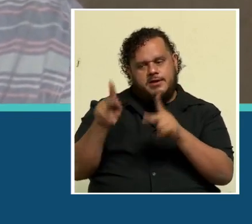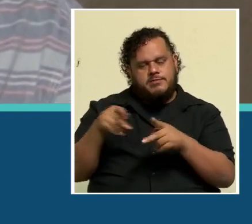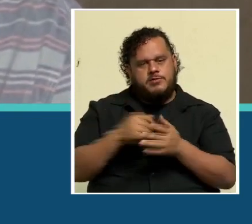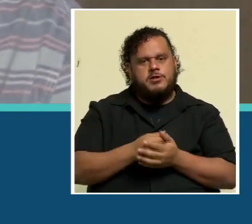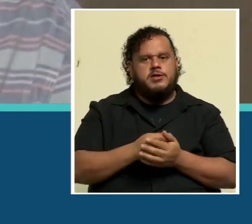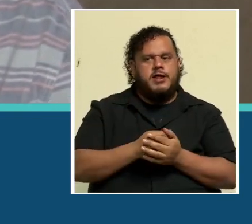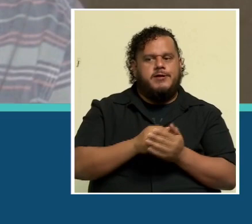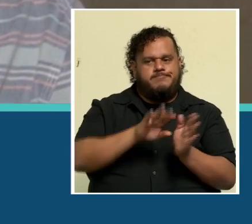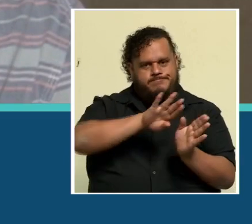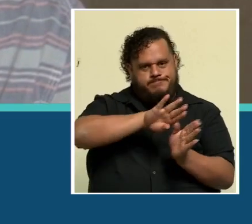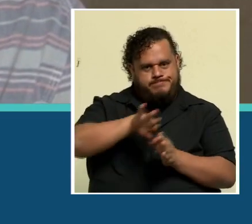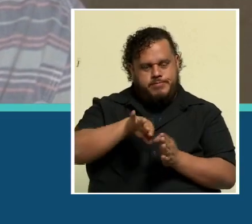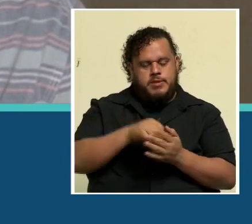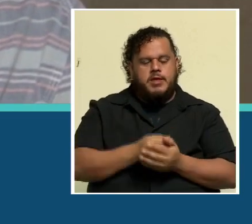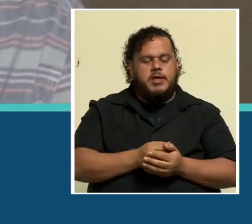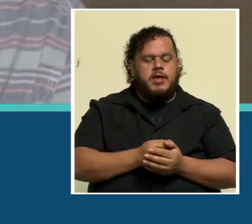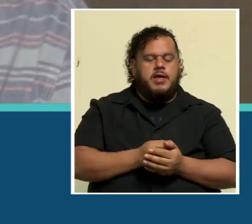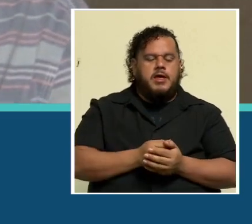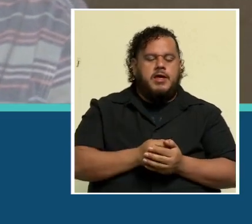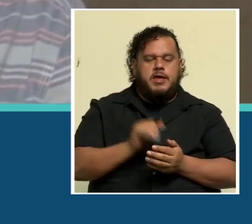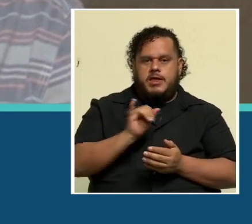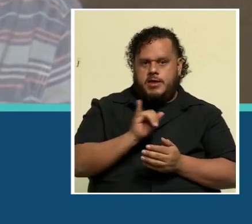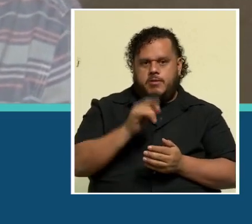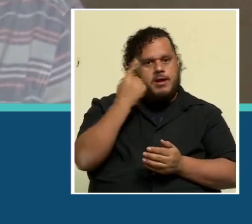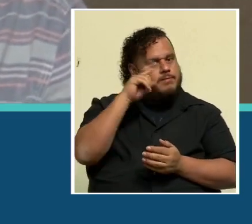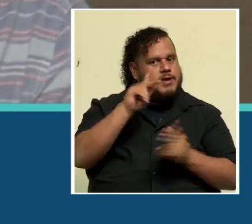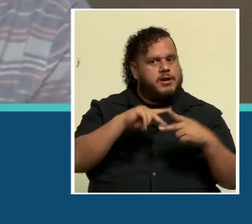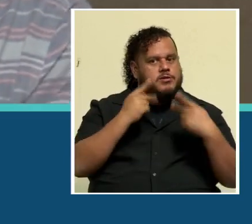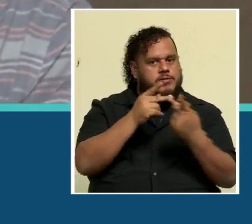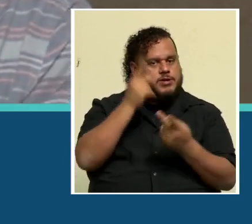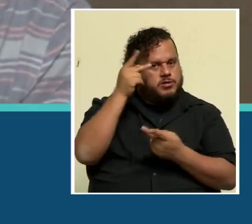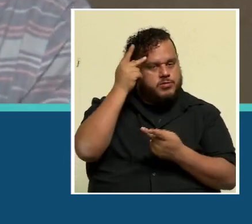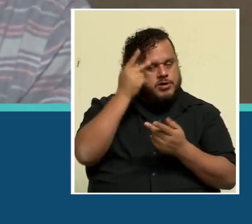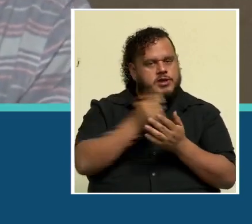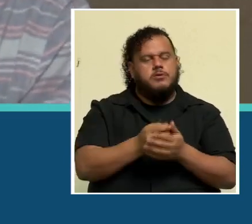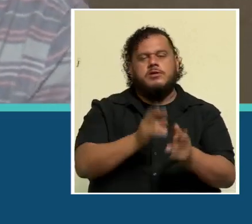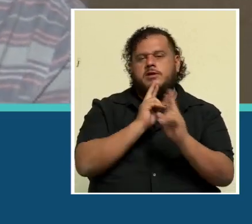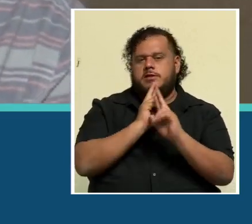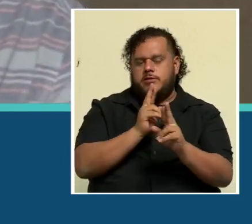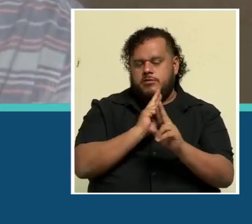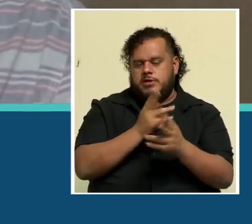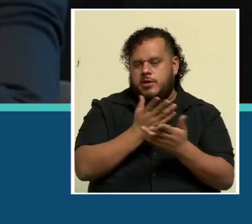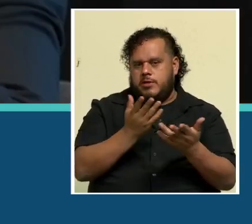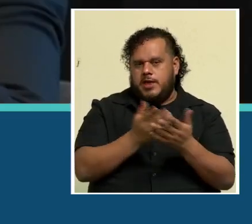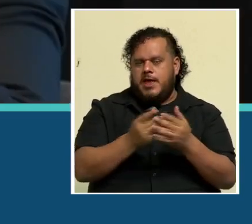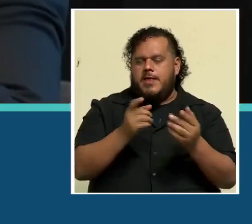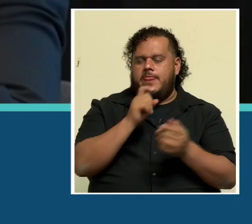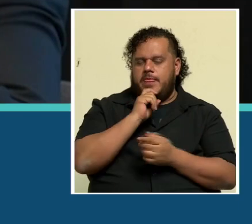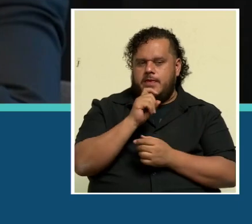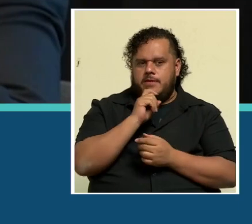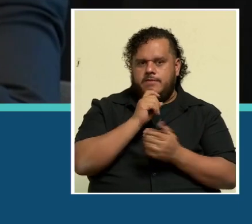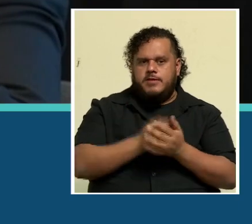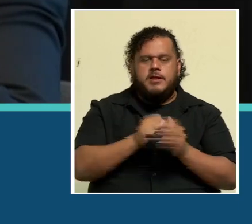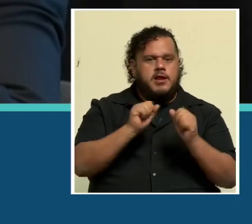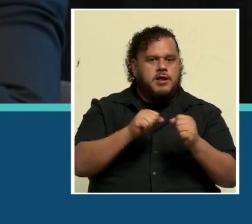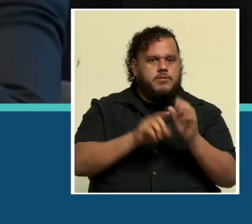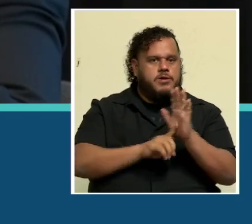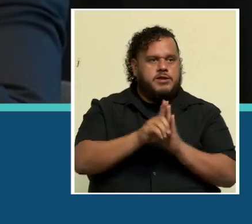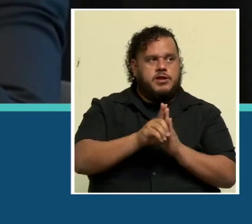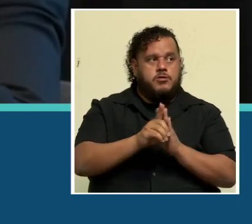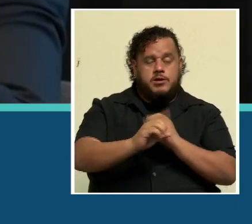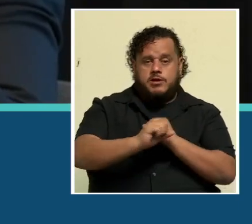por otra parte, pues también para los partidos les ha resultado complejo poder desarrollar